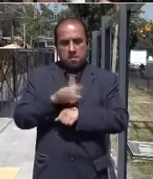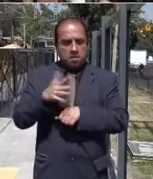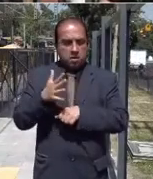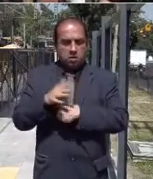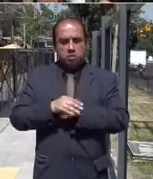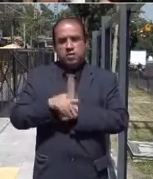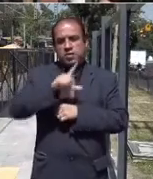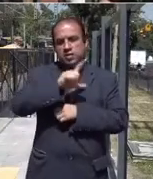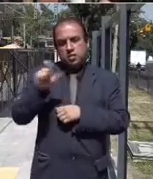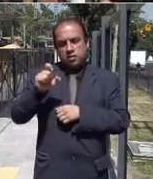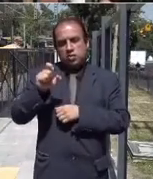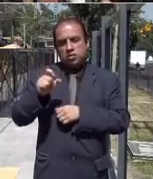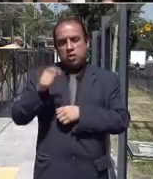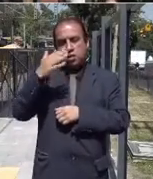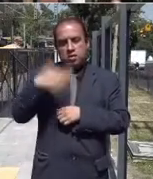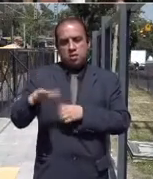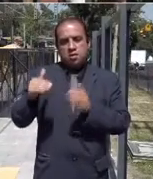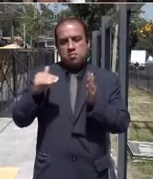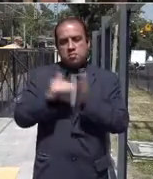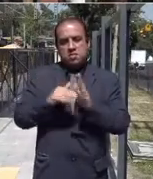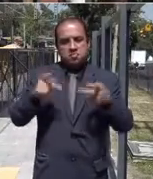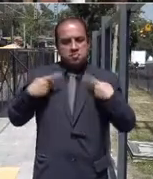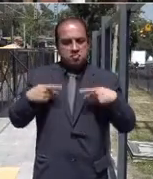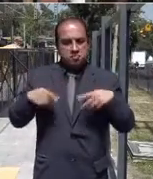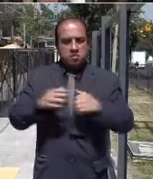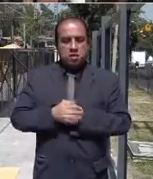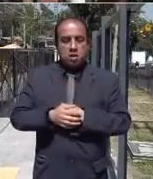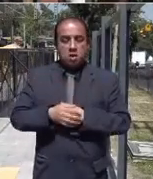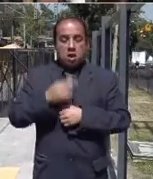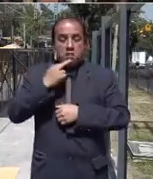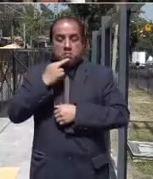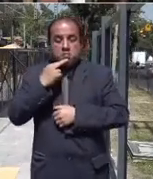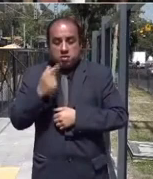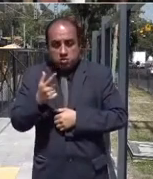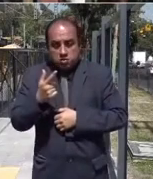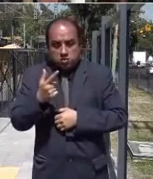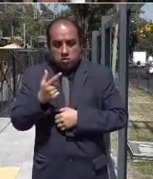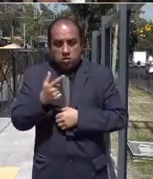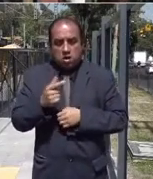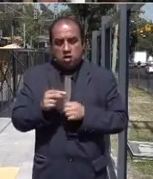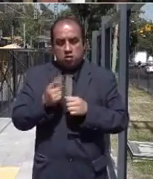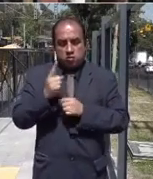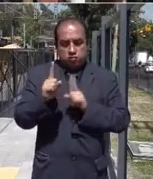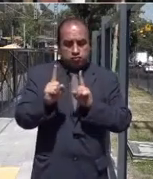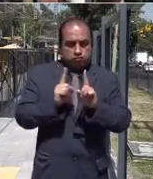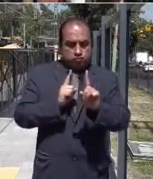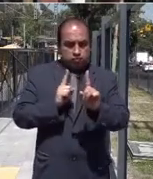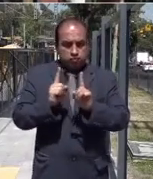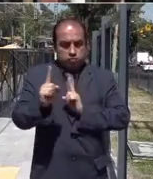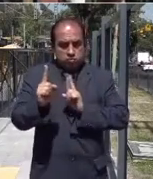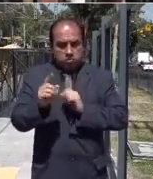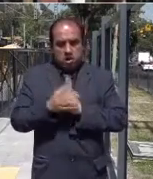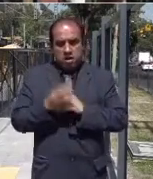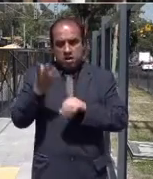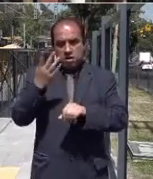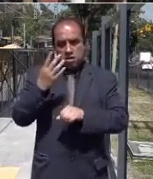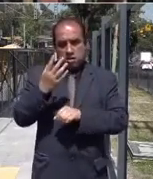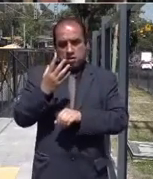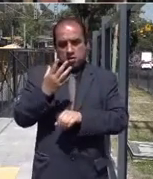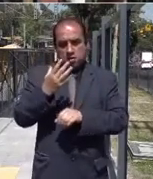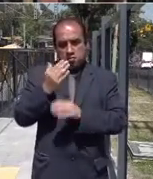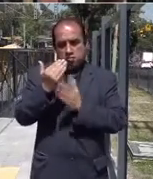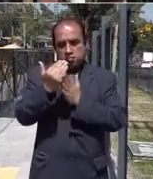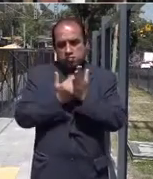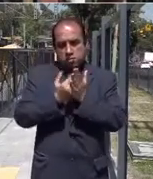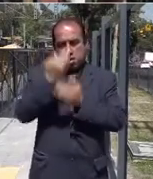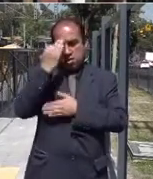mil pasajeros. Con las mejoras en el traslado, en la reducción de los tiempos de recorrido